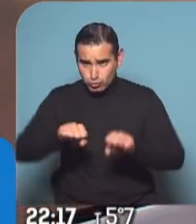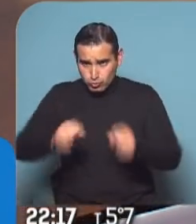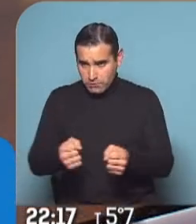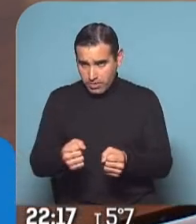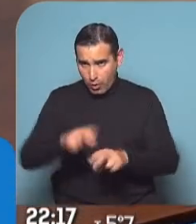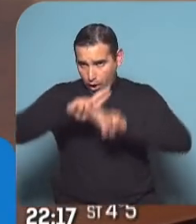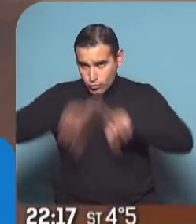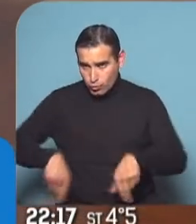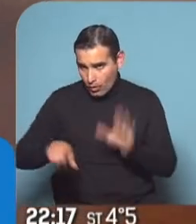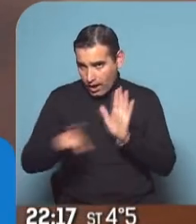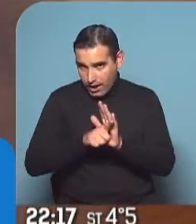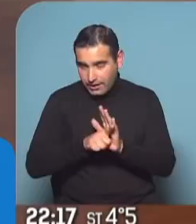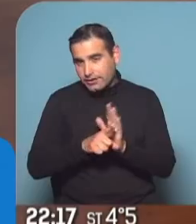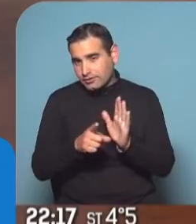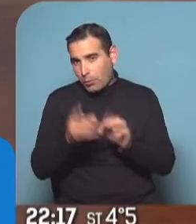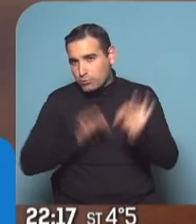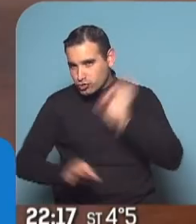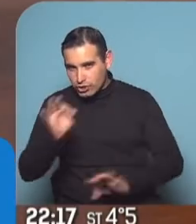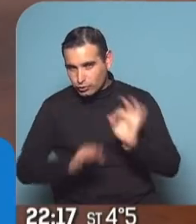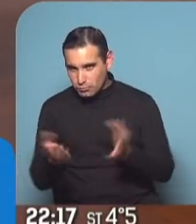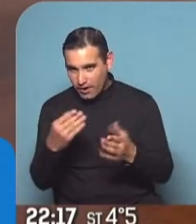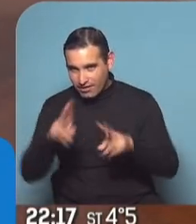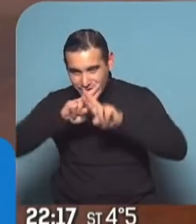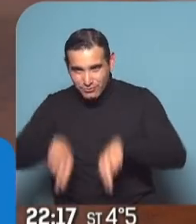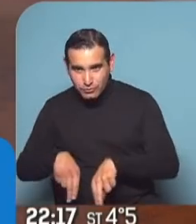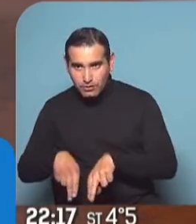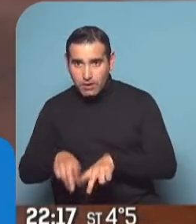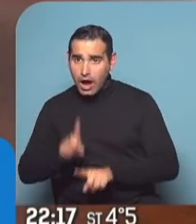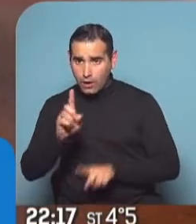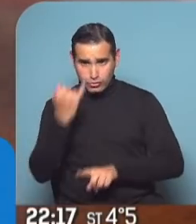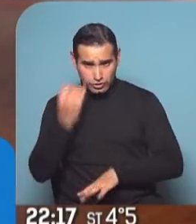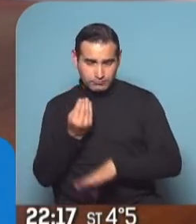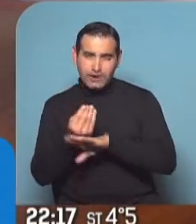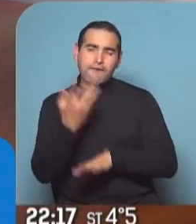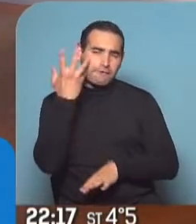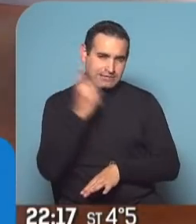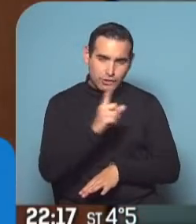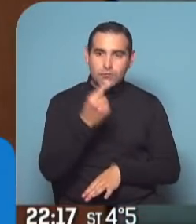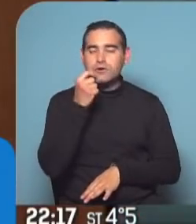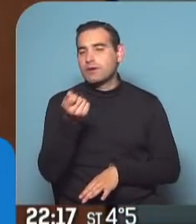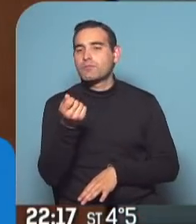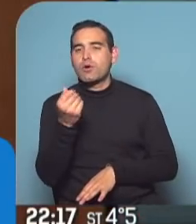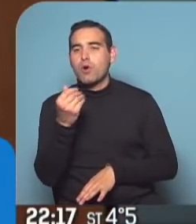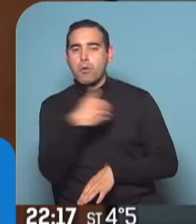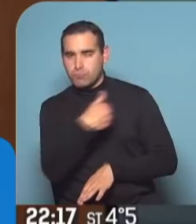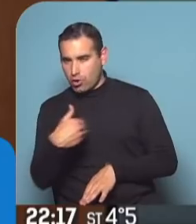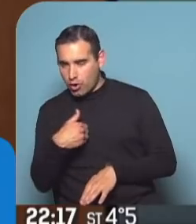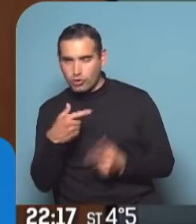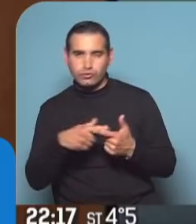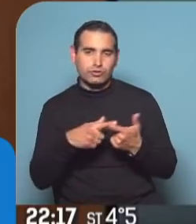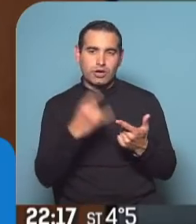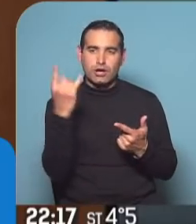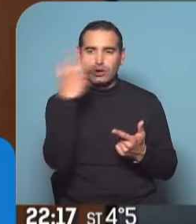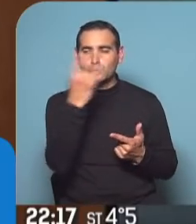este sentido, y tengamos presente que estos partidos ya están en el gobierno en algunos casos, no en Francia, pero están en Polonia, están en Hungría, están en